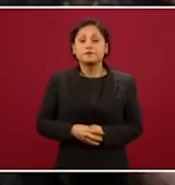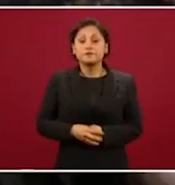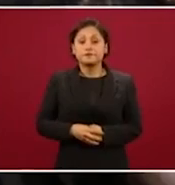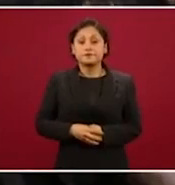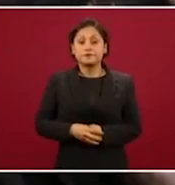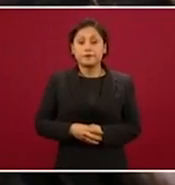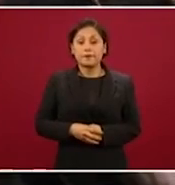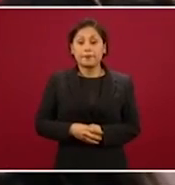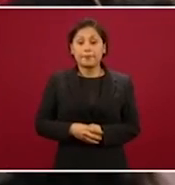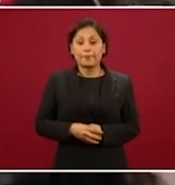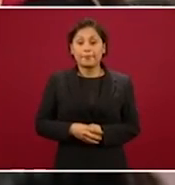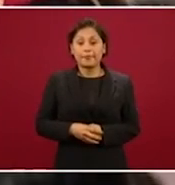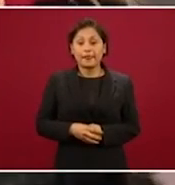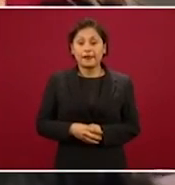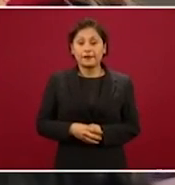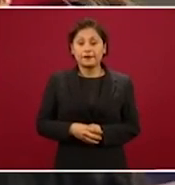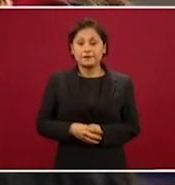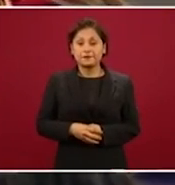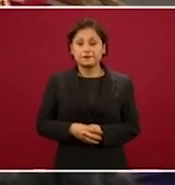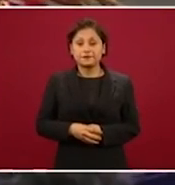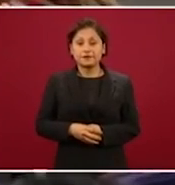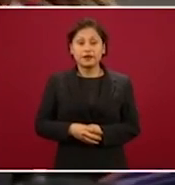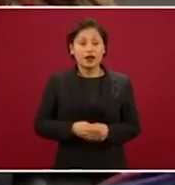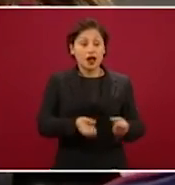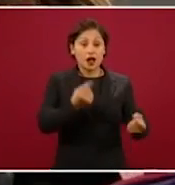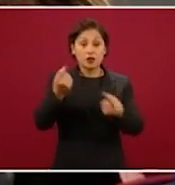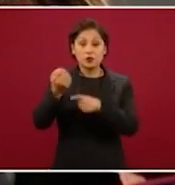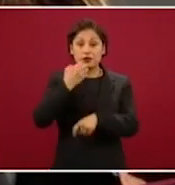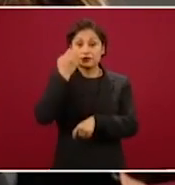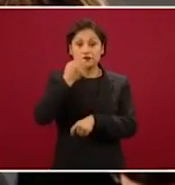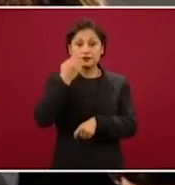atender el abandono de las escuelas.